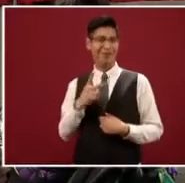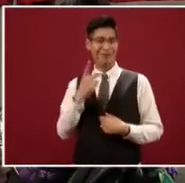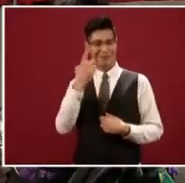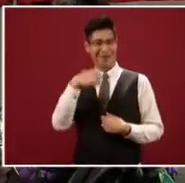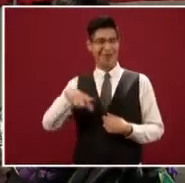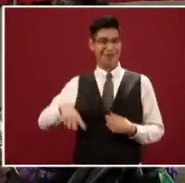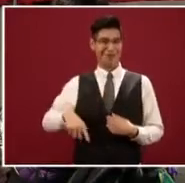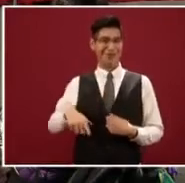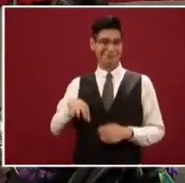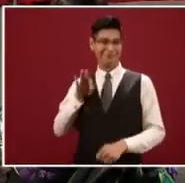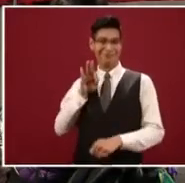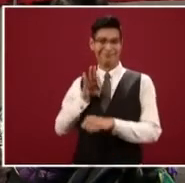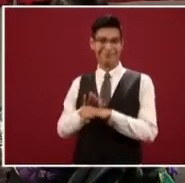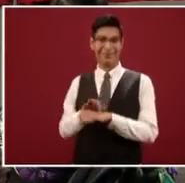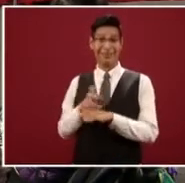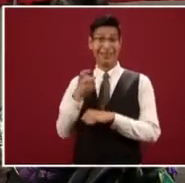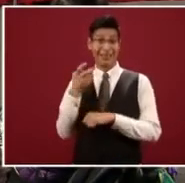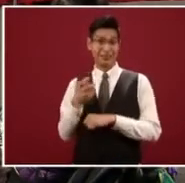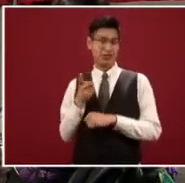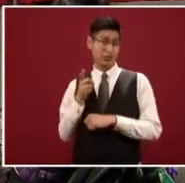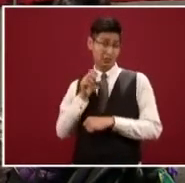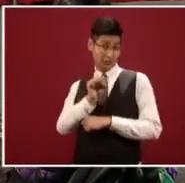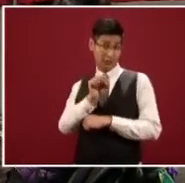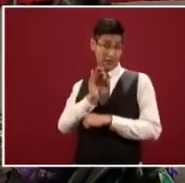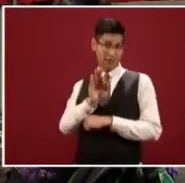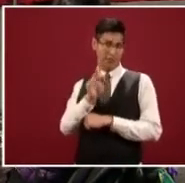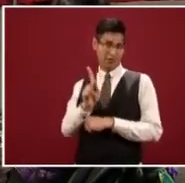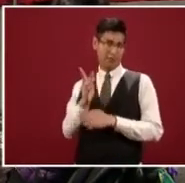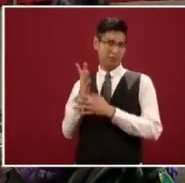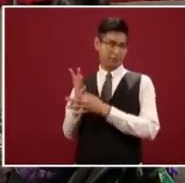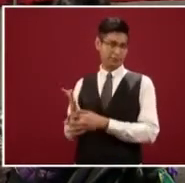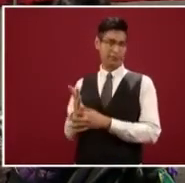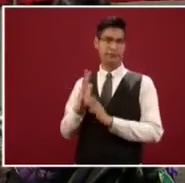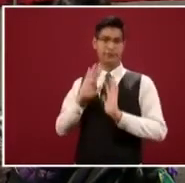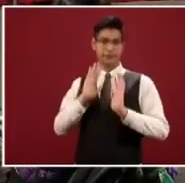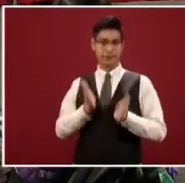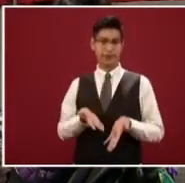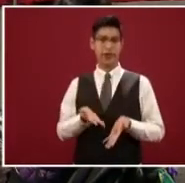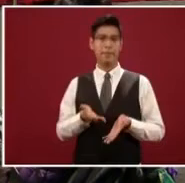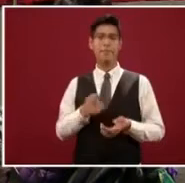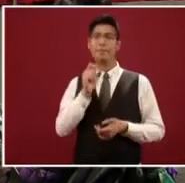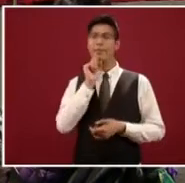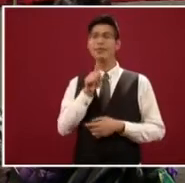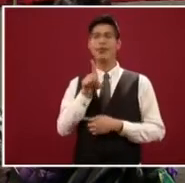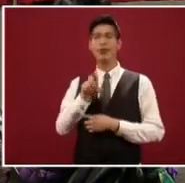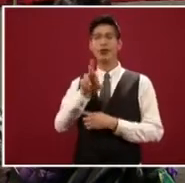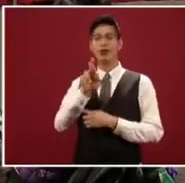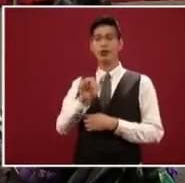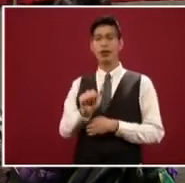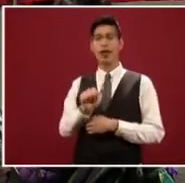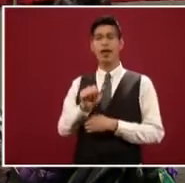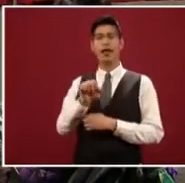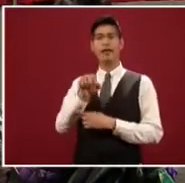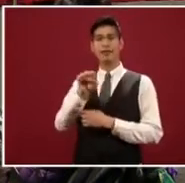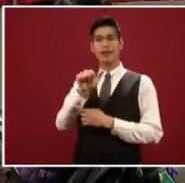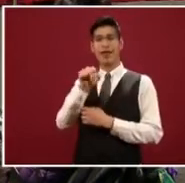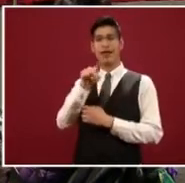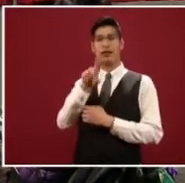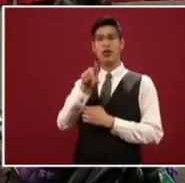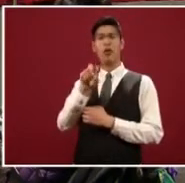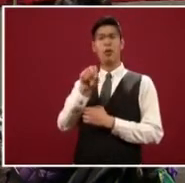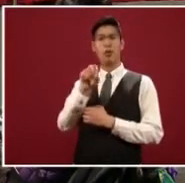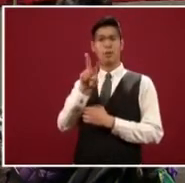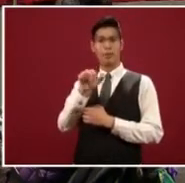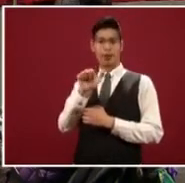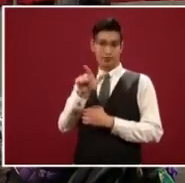competencia del gobierno. Y esto es lo que destacó la Secretaría de la Función Pública. Me parece que la doctora Irma Heréndira Sandoval después también hizo